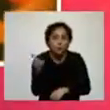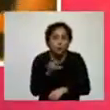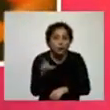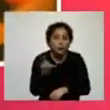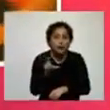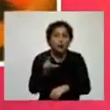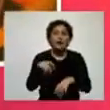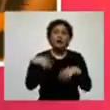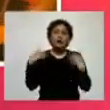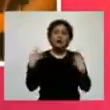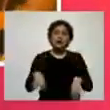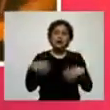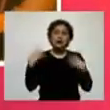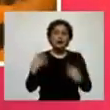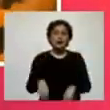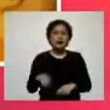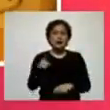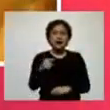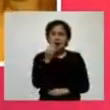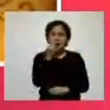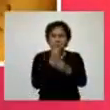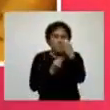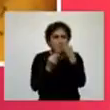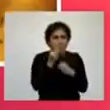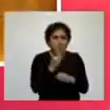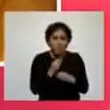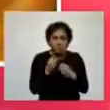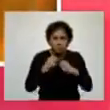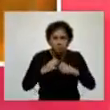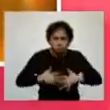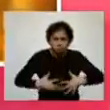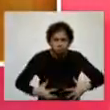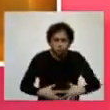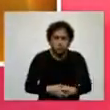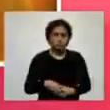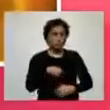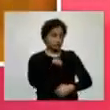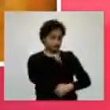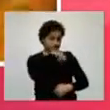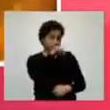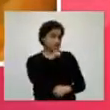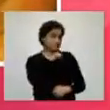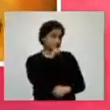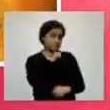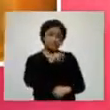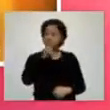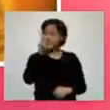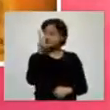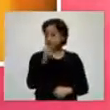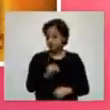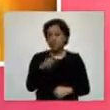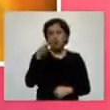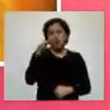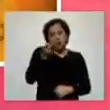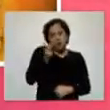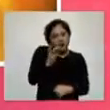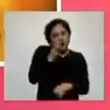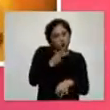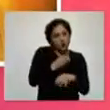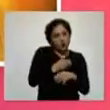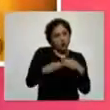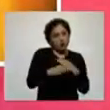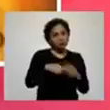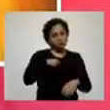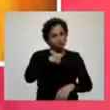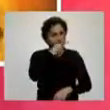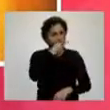¡Con la boca llena! Y no es que yo sea una chismosa, pero estas son cosas que se deben de